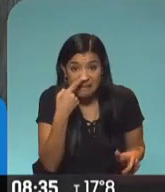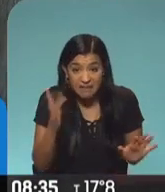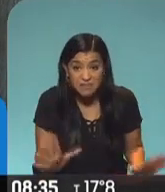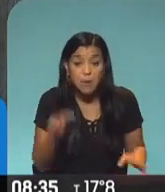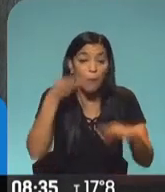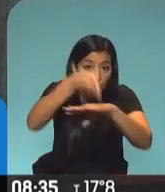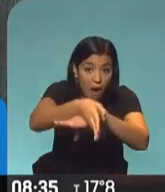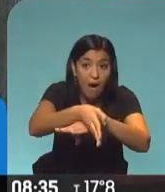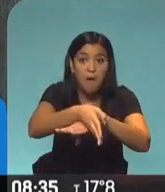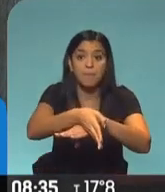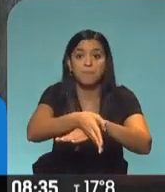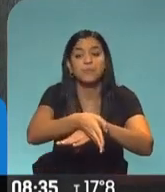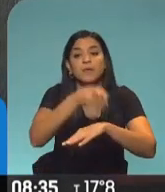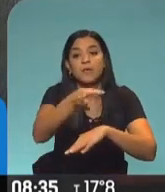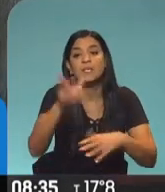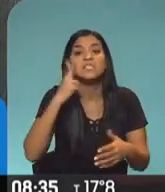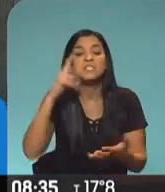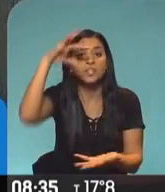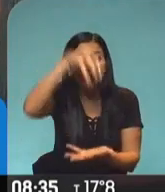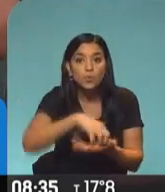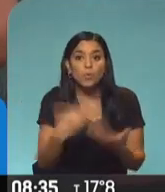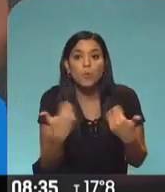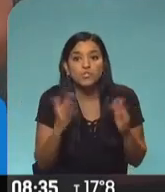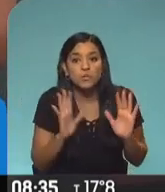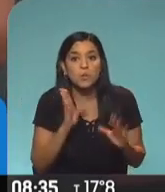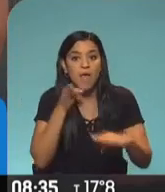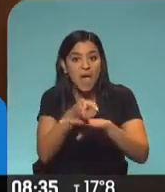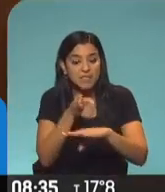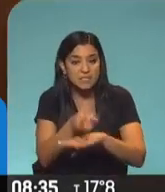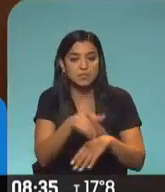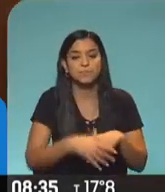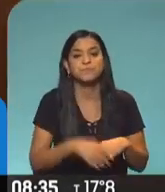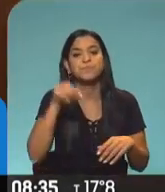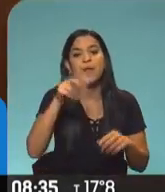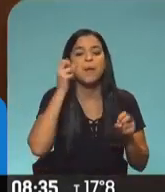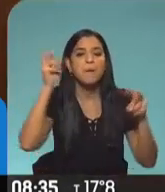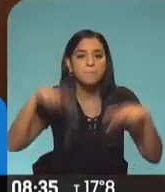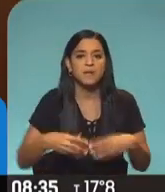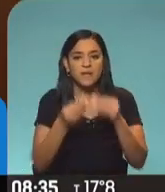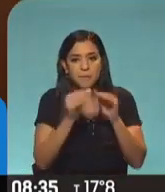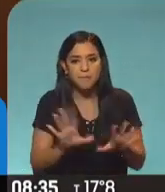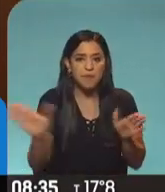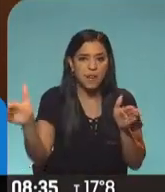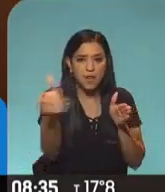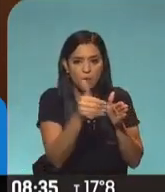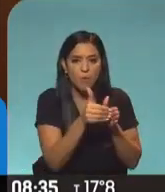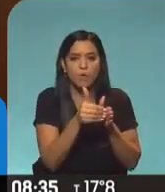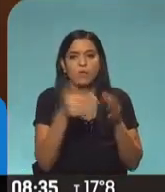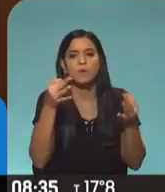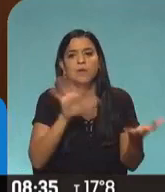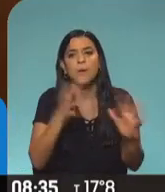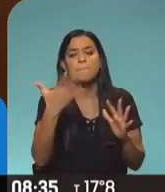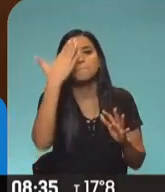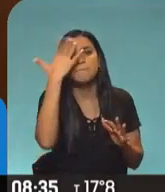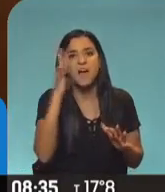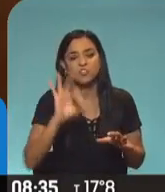se acerque al instituto y tenga la posibilidad de acceder a esta Este es un experiencia. programa que va a comenzar el reclutamiento probablemente alrededor de